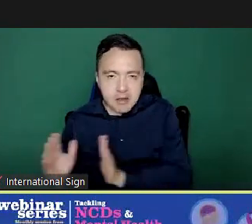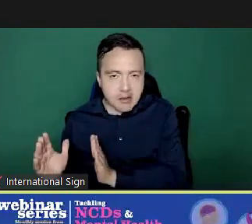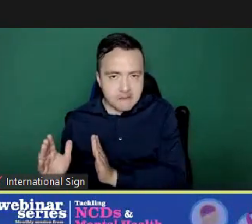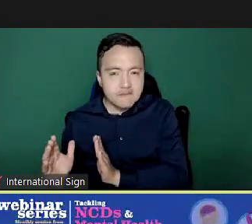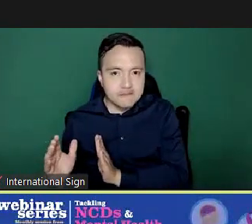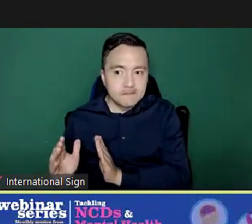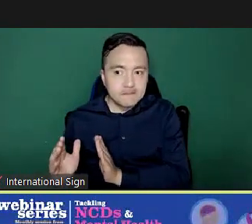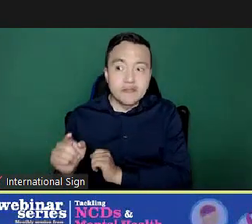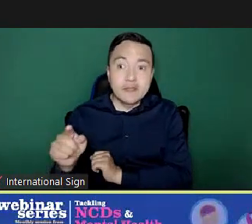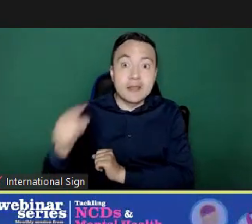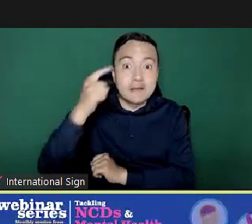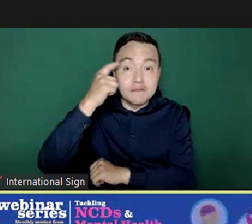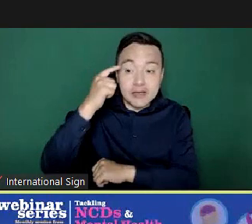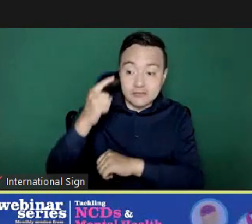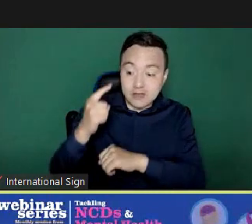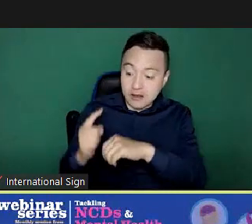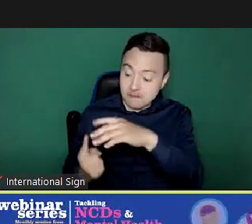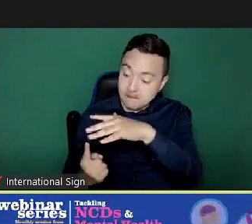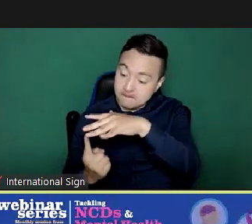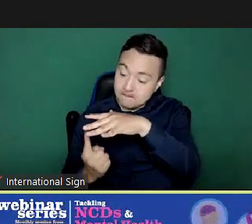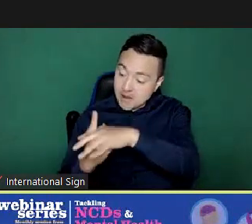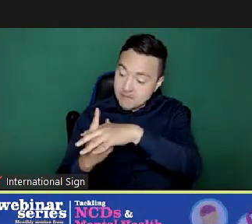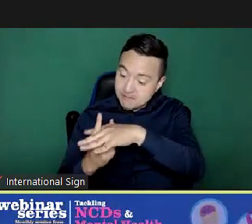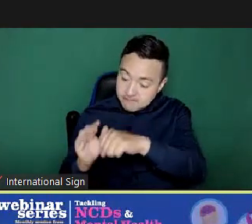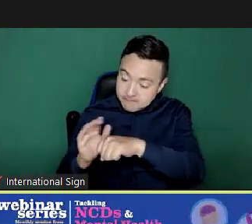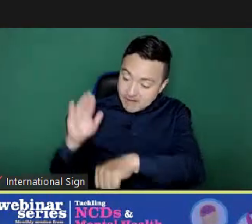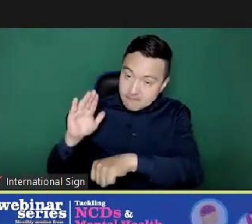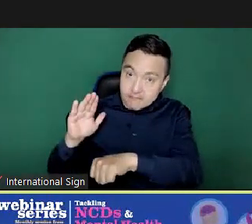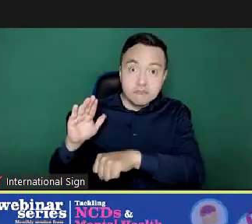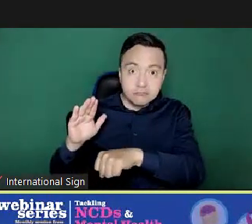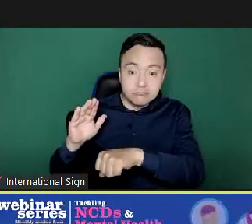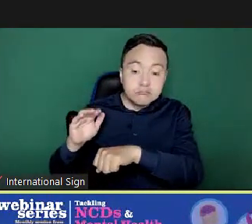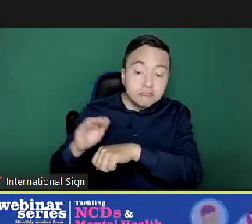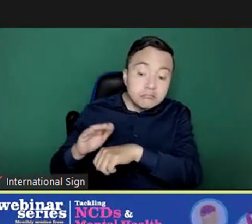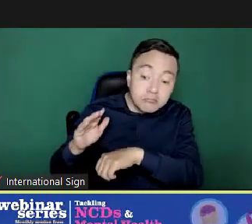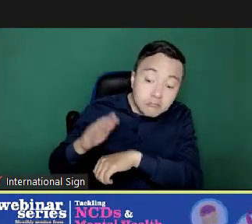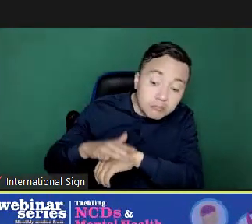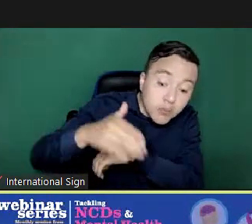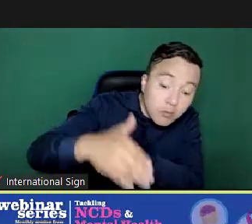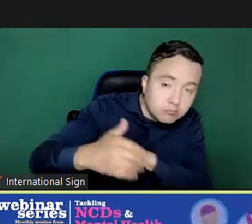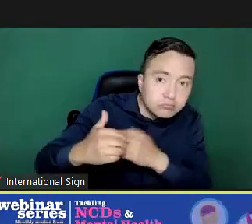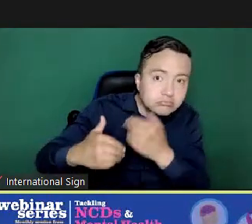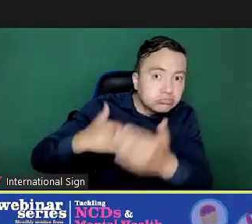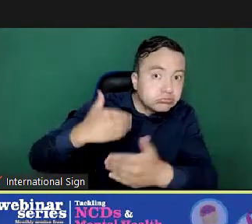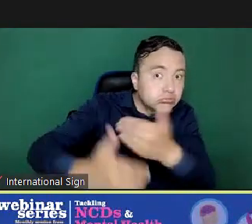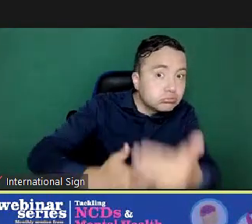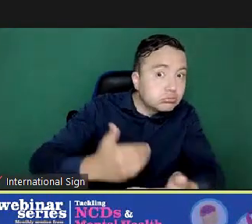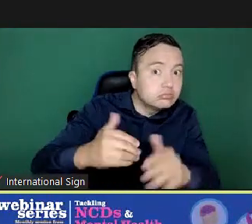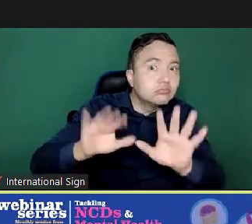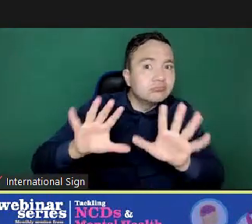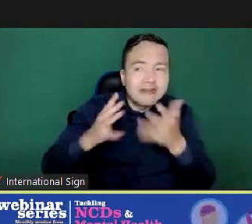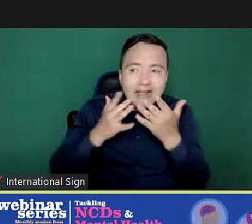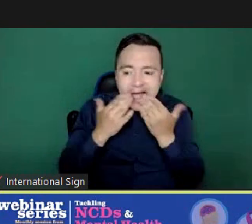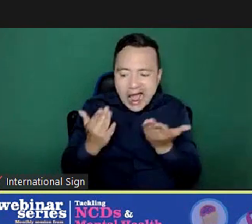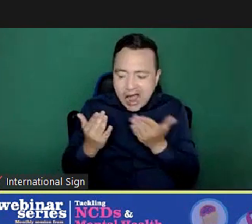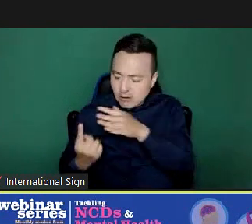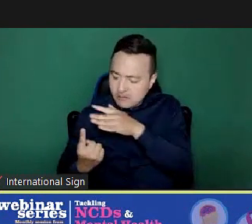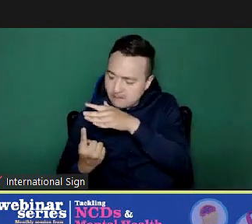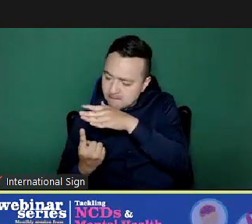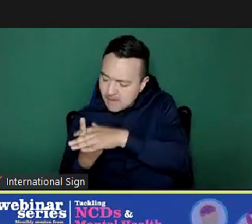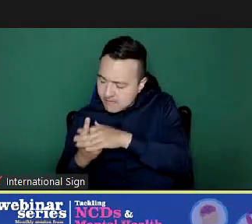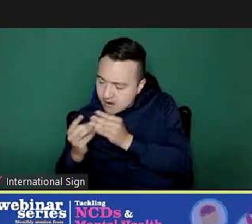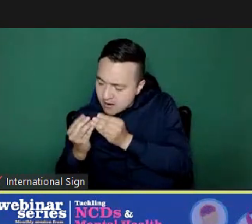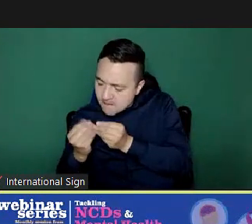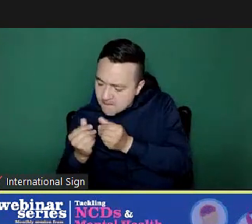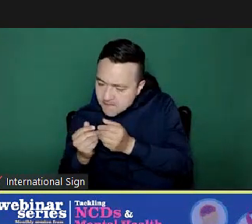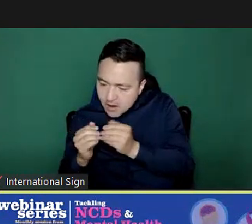causas también sean consideradas. Hemos visto este problema sobre todo durante la pandemia de la COVID, en donde estas personas que